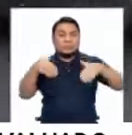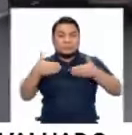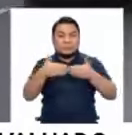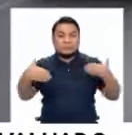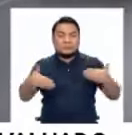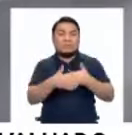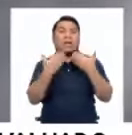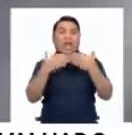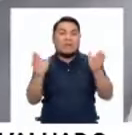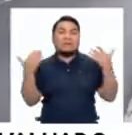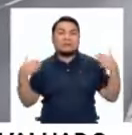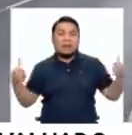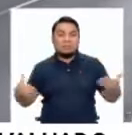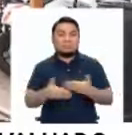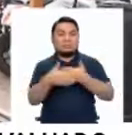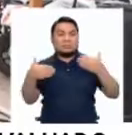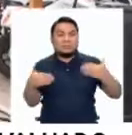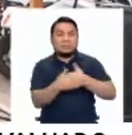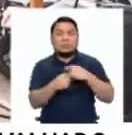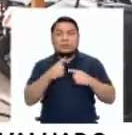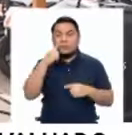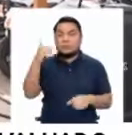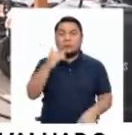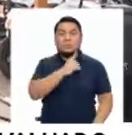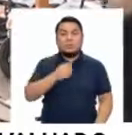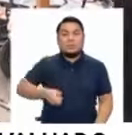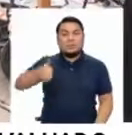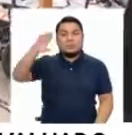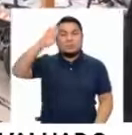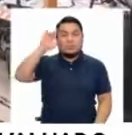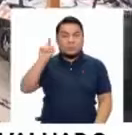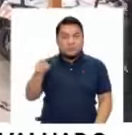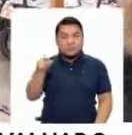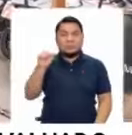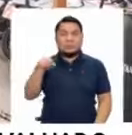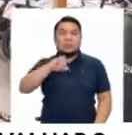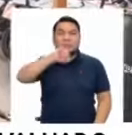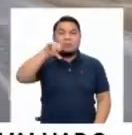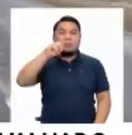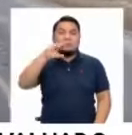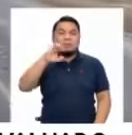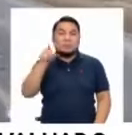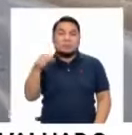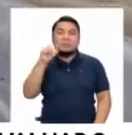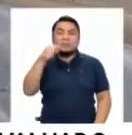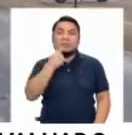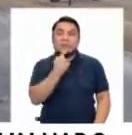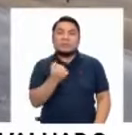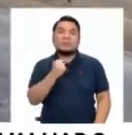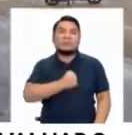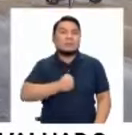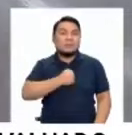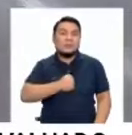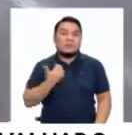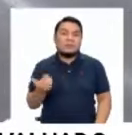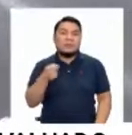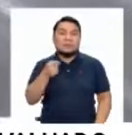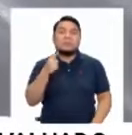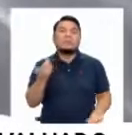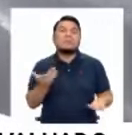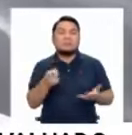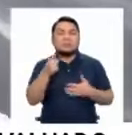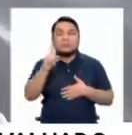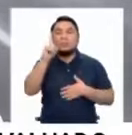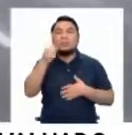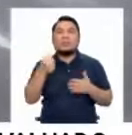su tránsito al público. El director de tránsito de la Policía Nacional, Jorge Angulo, informó que lamentablemente se registró un